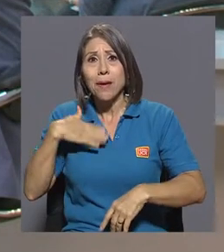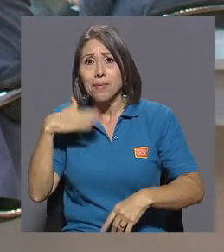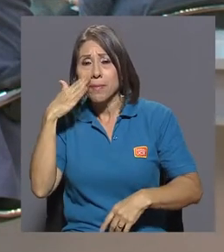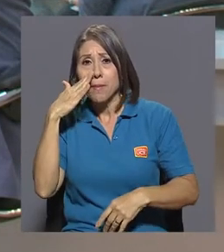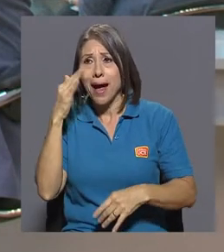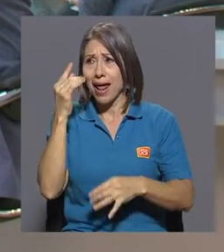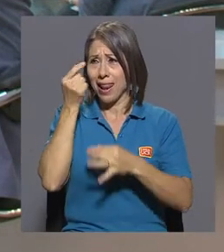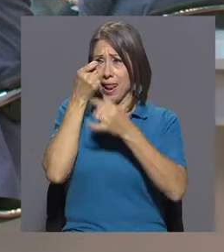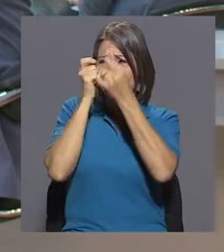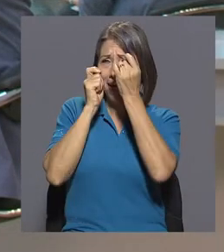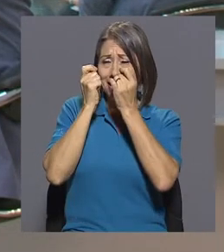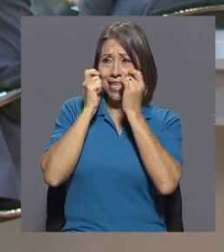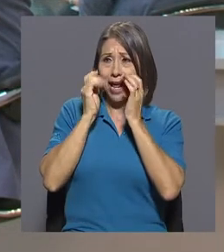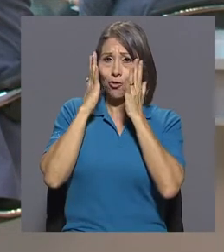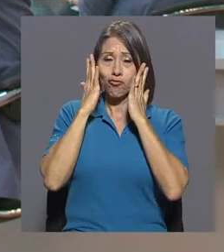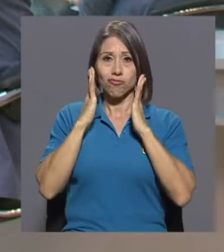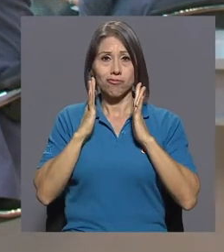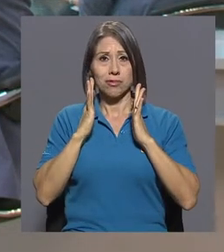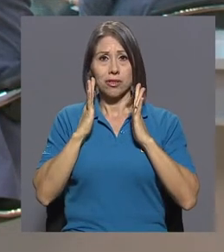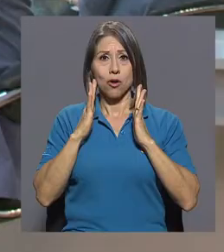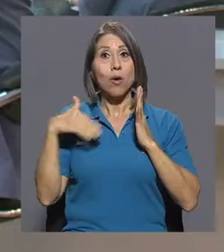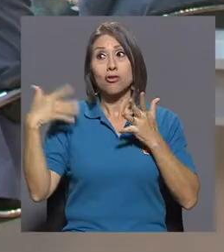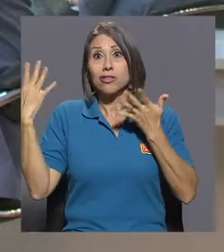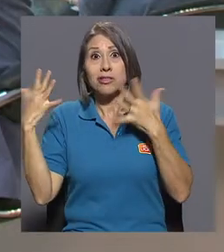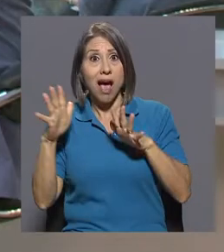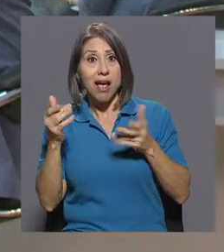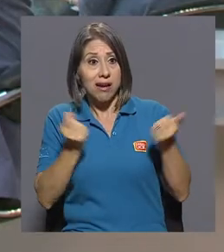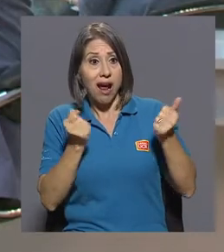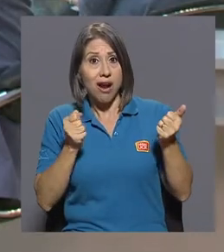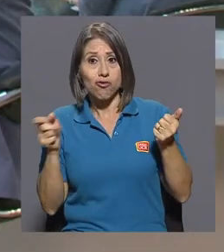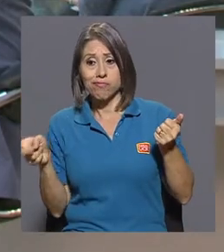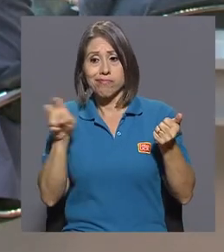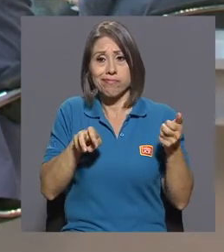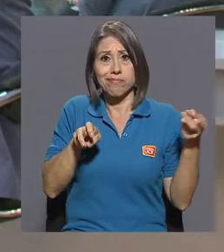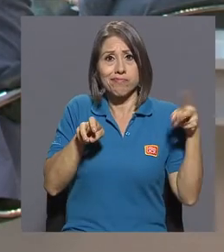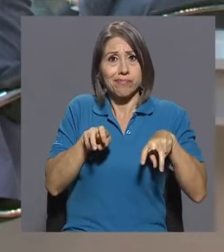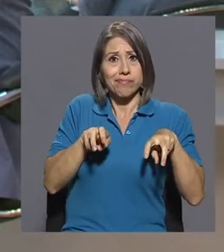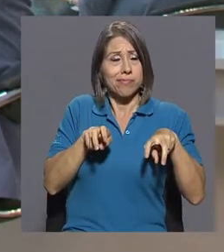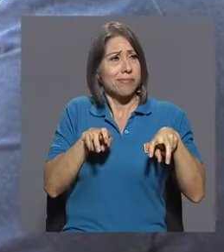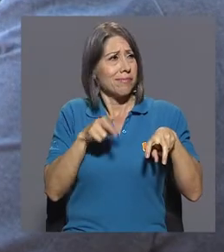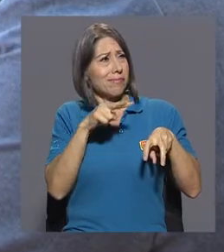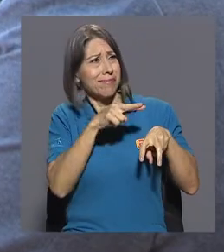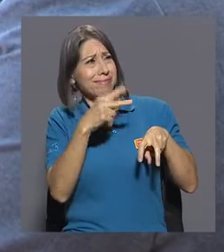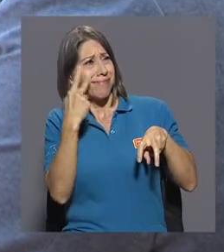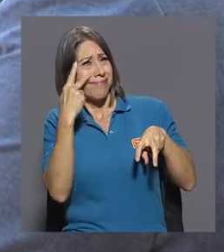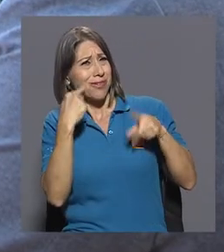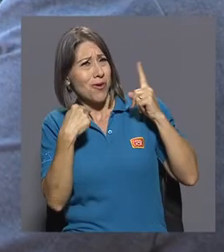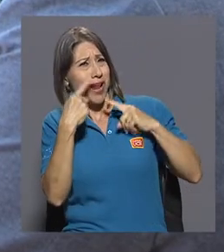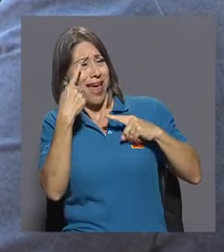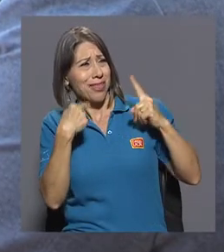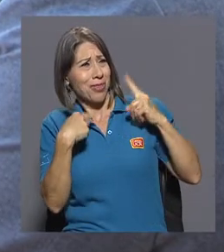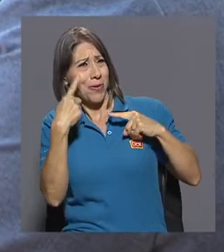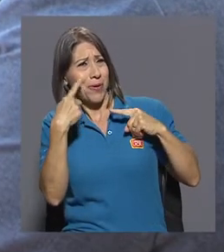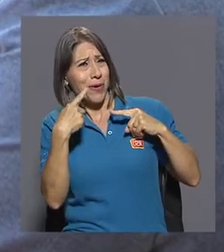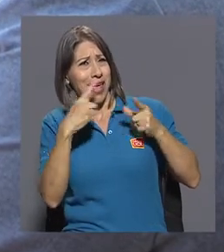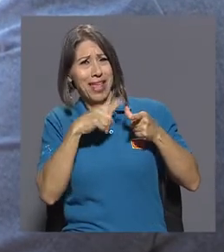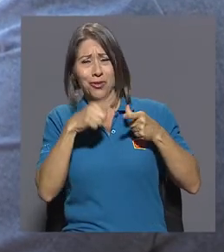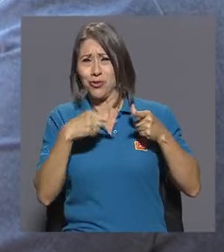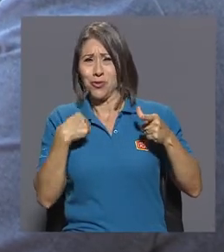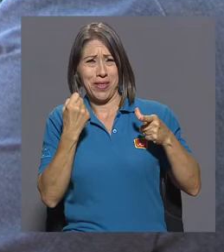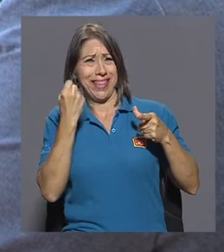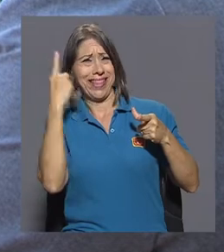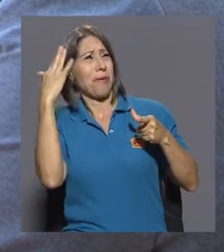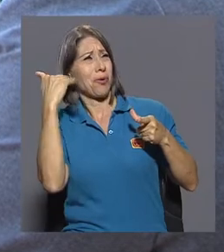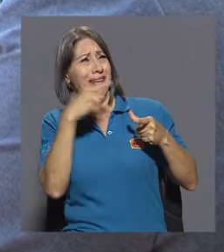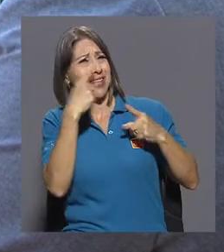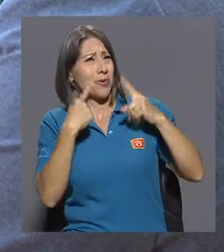ella iba llorando. Y a mí me llamó la atención porque yo estaba fascinado viéndola donde la estaban maquillando, entonces no entendía por qué iba llorando. Y me dice que